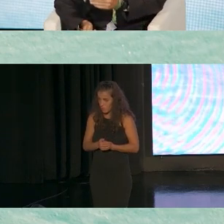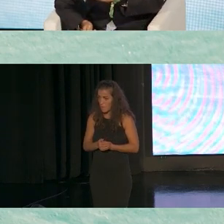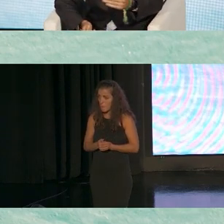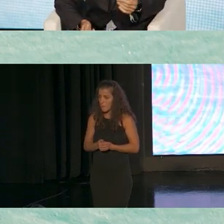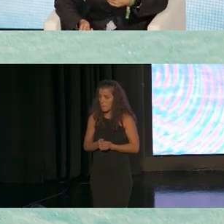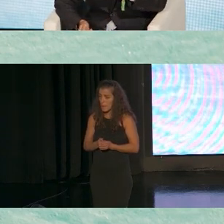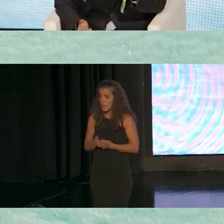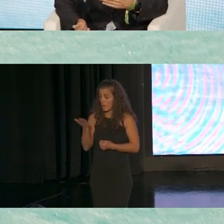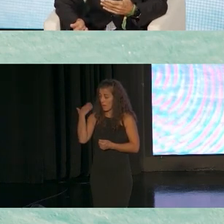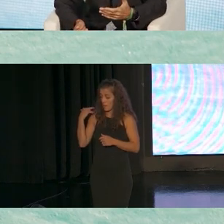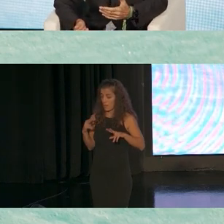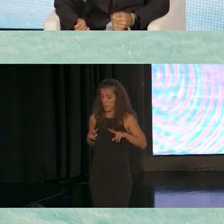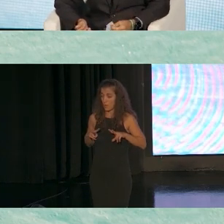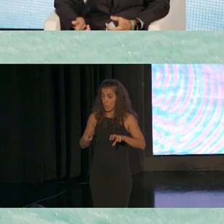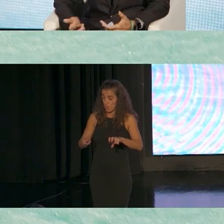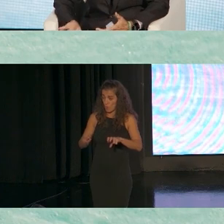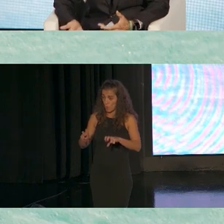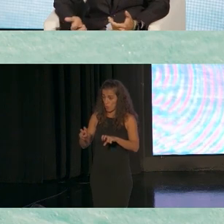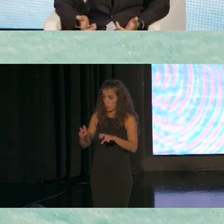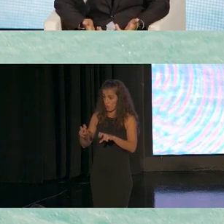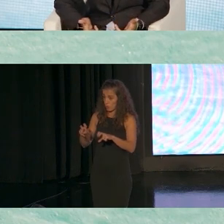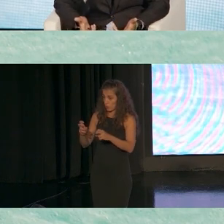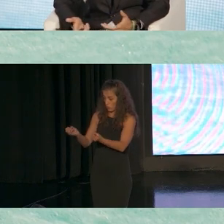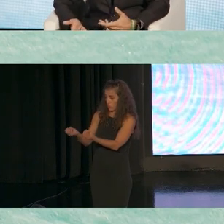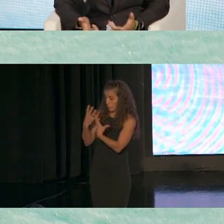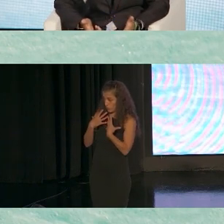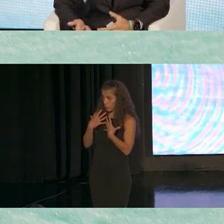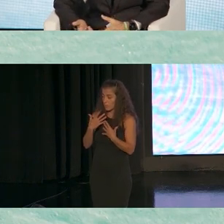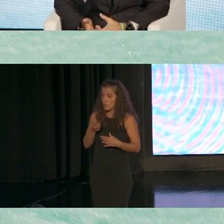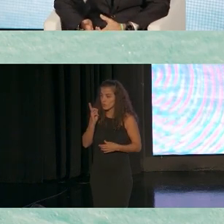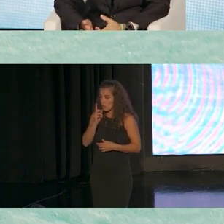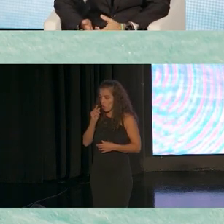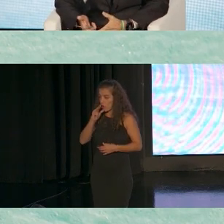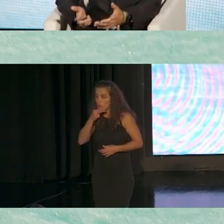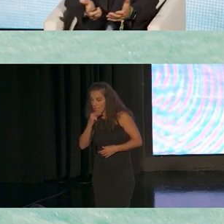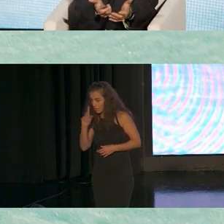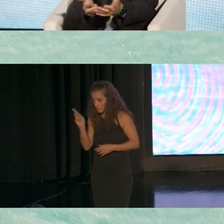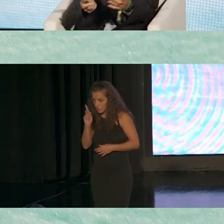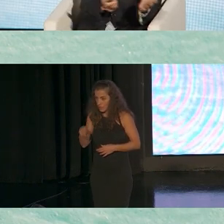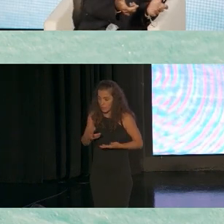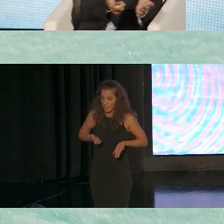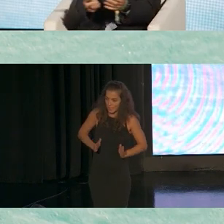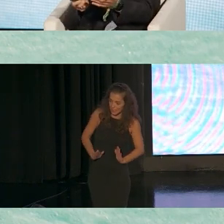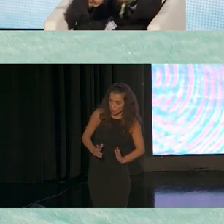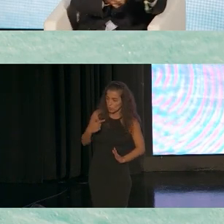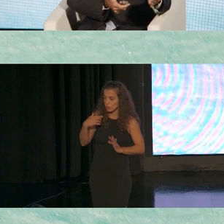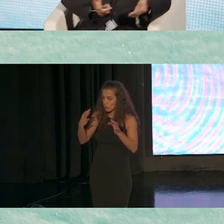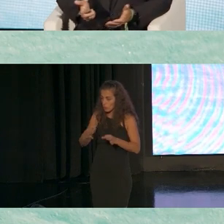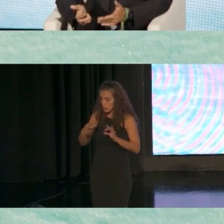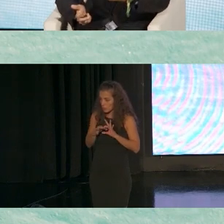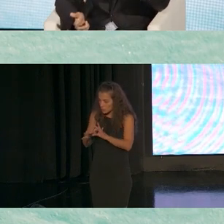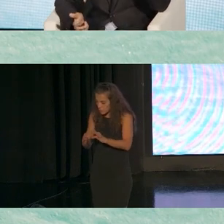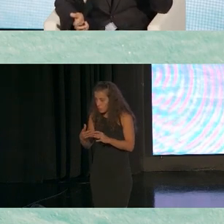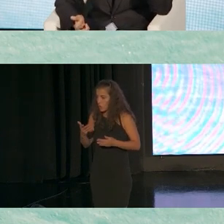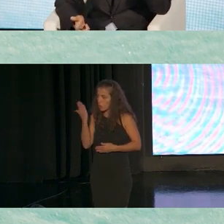desde el principio pues claro ya no solamente por ella sino por mis hijos pues yo estaba vinculado a llevarla al